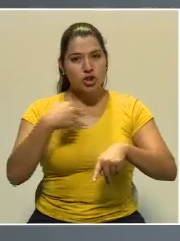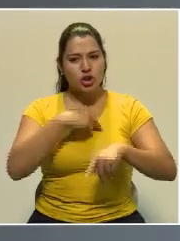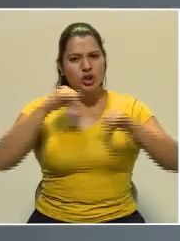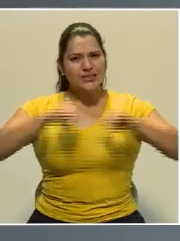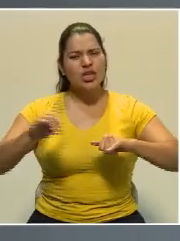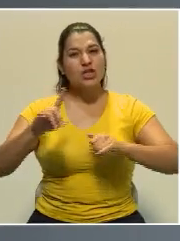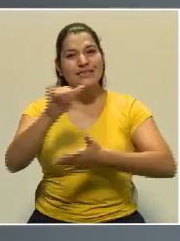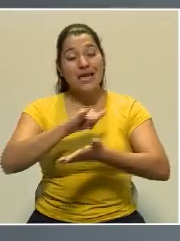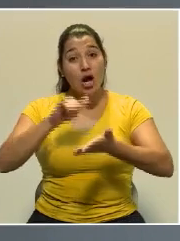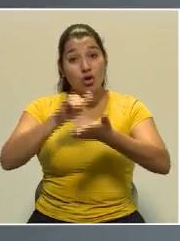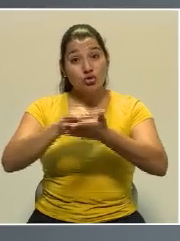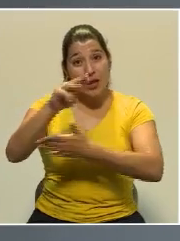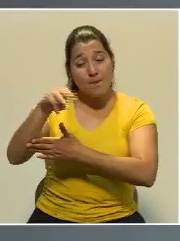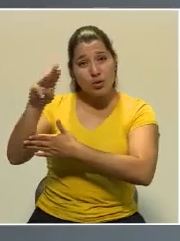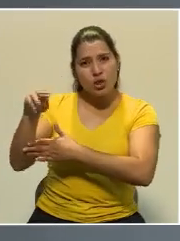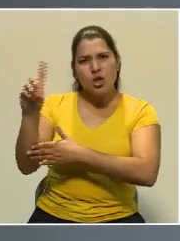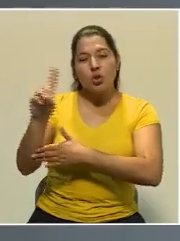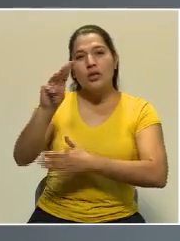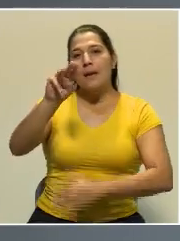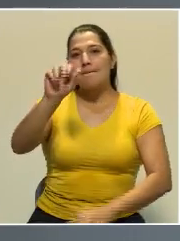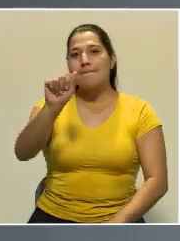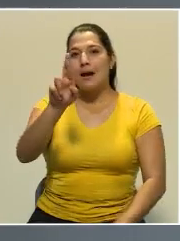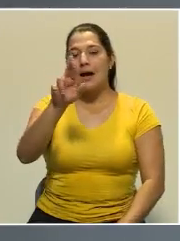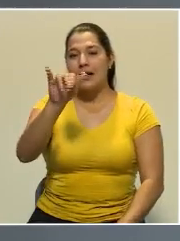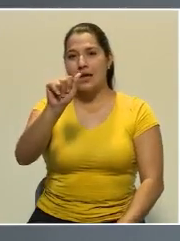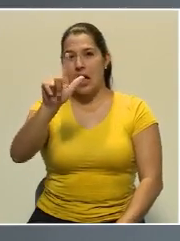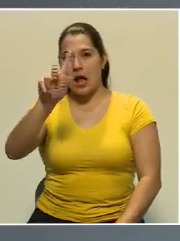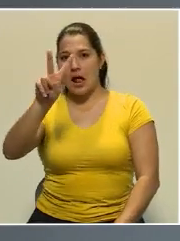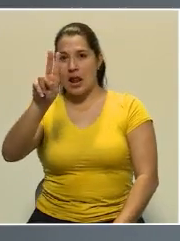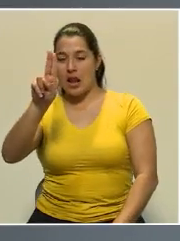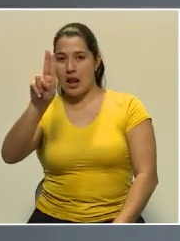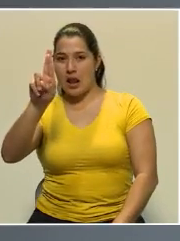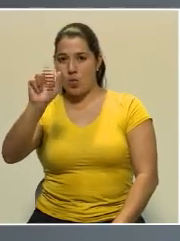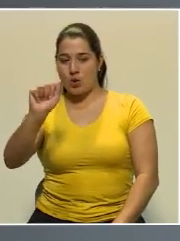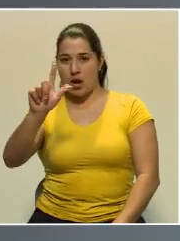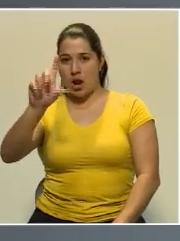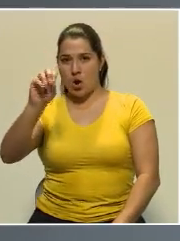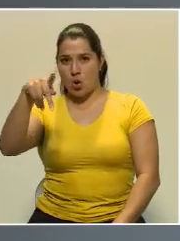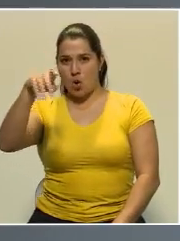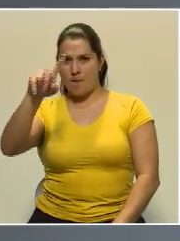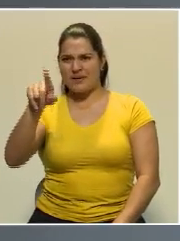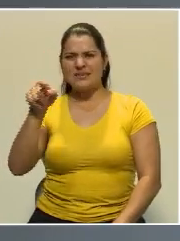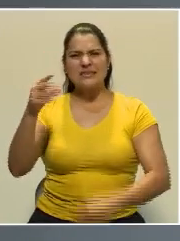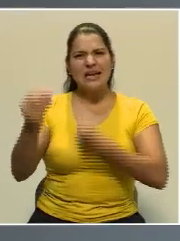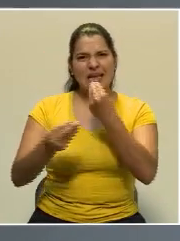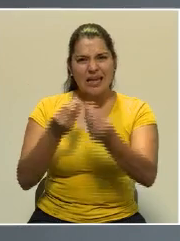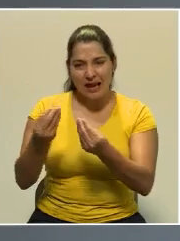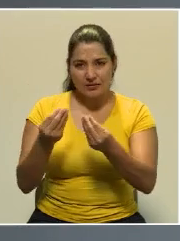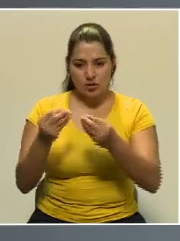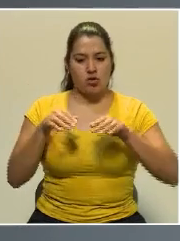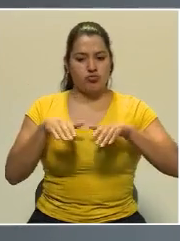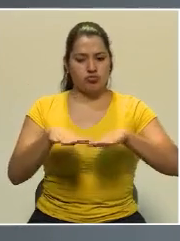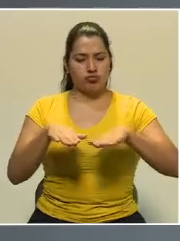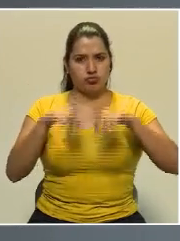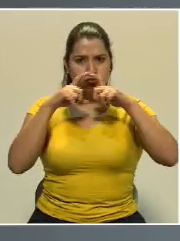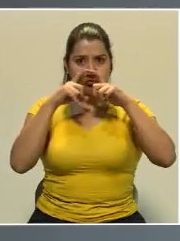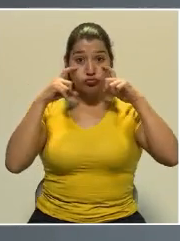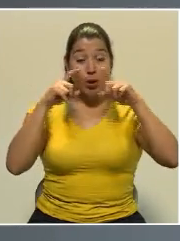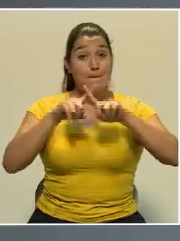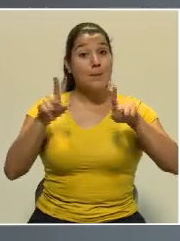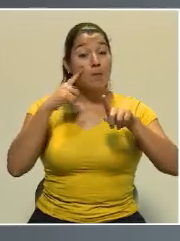José de la Montaña, en la casa de Mari Laura López. Ella se dedica a hacer mascarillas, pero especialmente ella elabora mascarillas